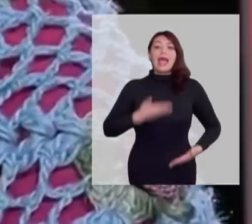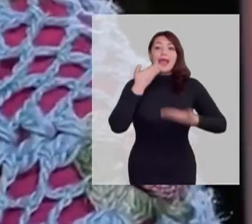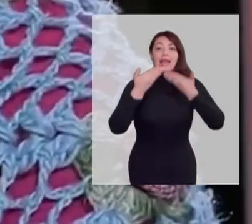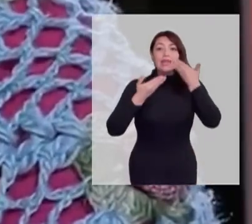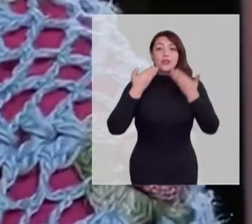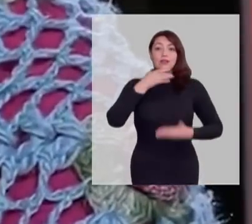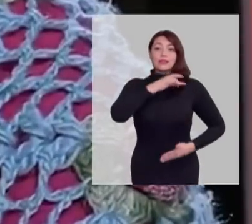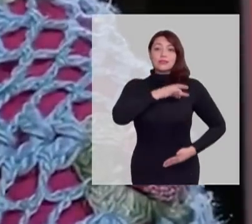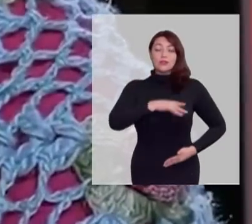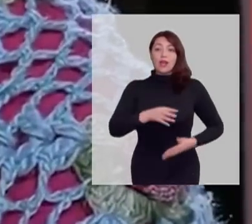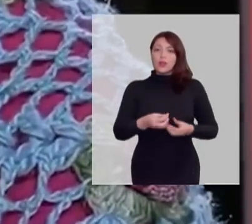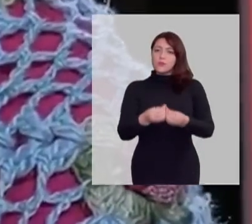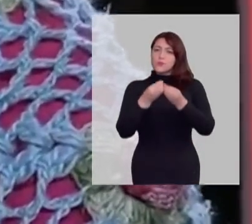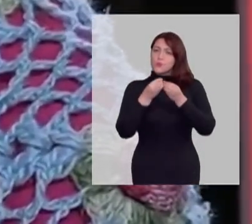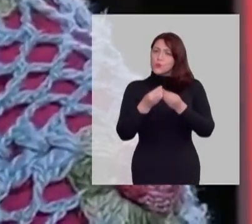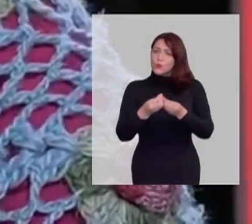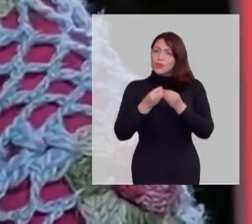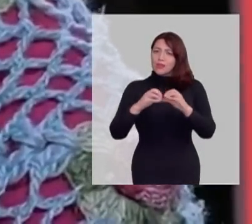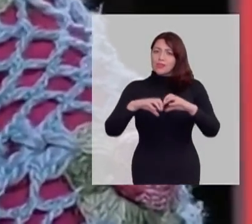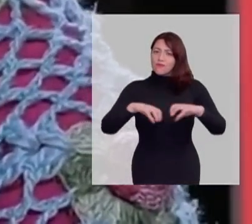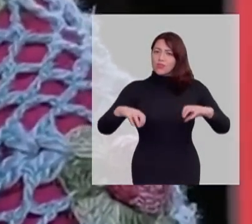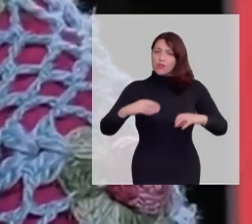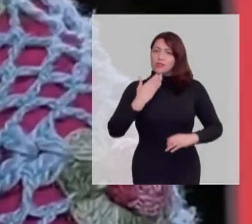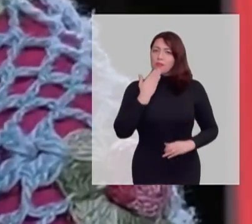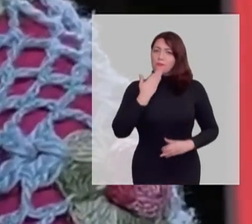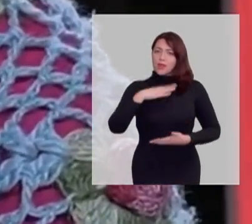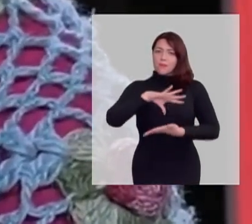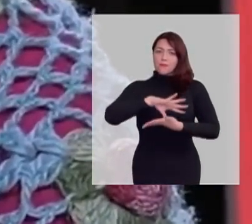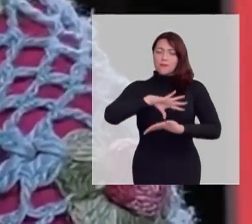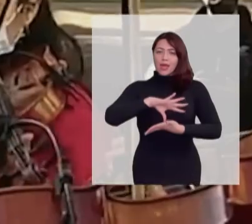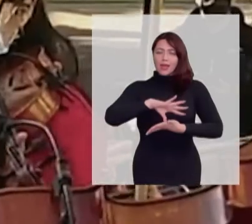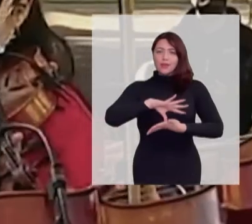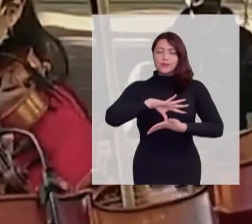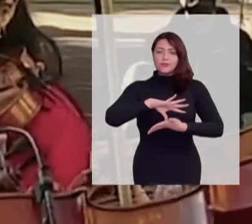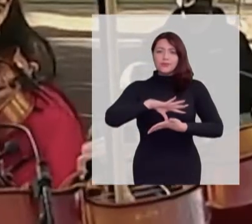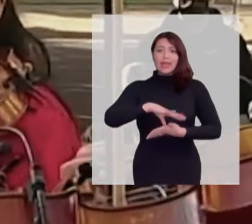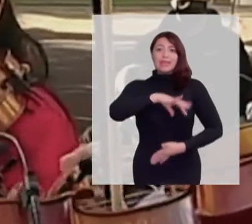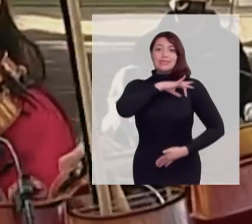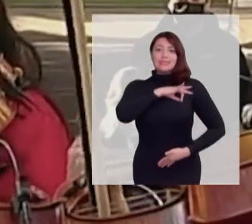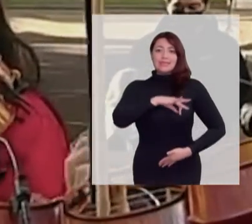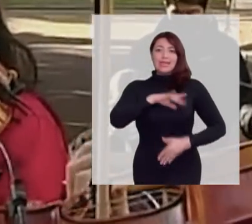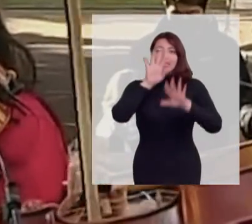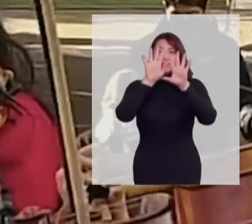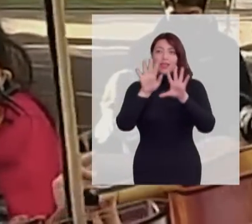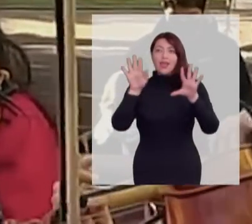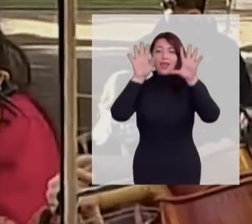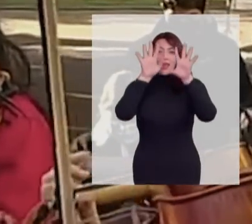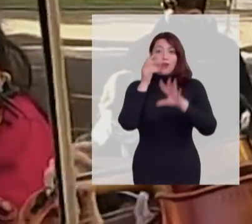El himno nacional genera mucha división también en nuestro país.